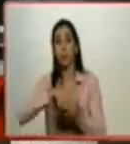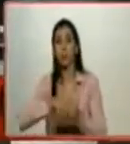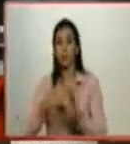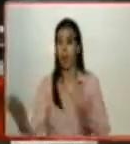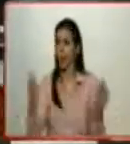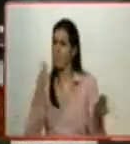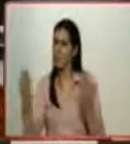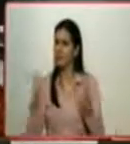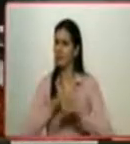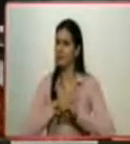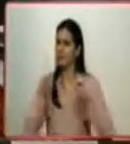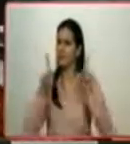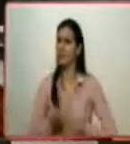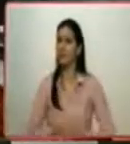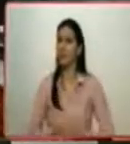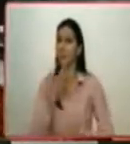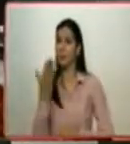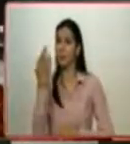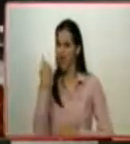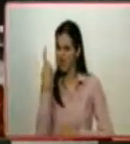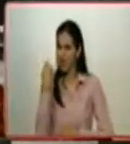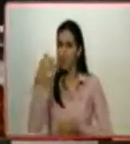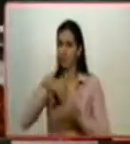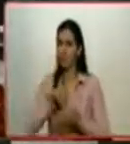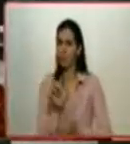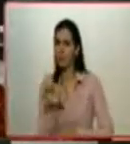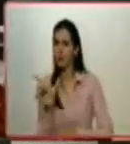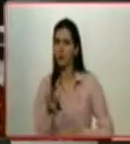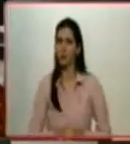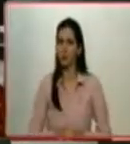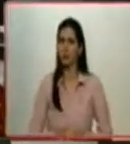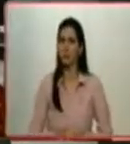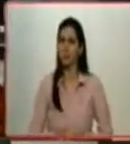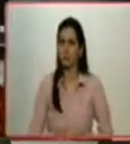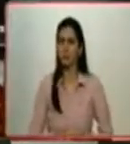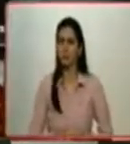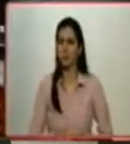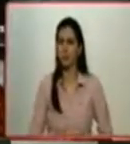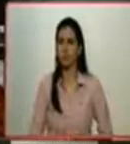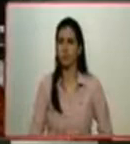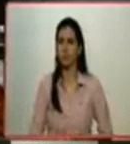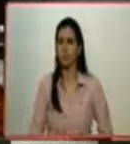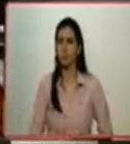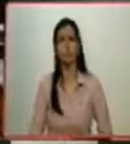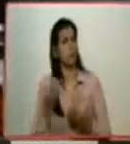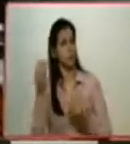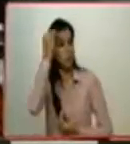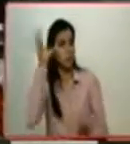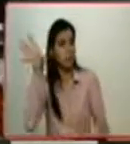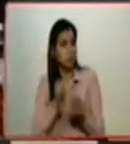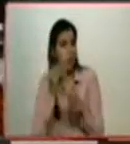contrasta significativamente con el reciente proceso de primarias realizadas por el Partido Socialista Unido de Venezuela. Saque usted sus